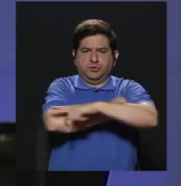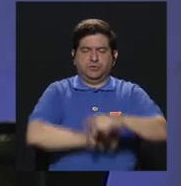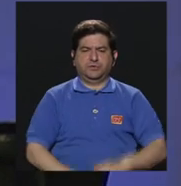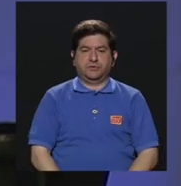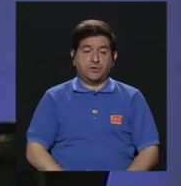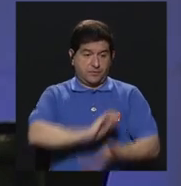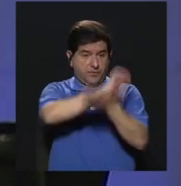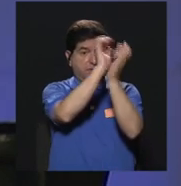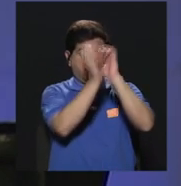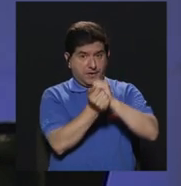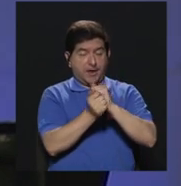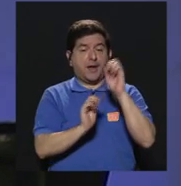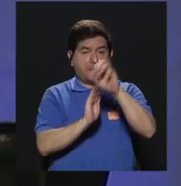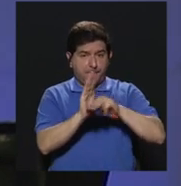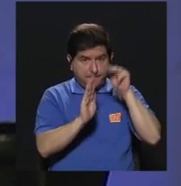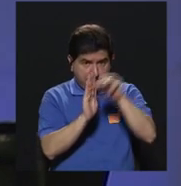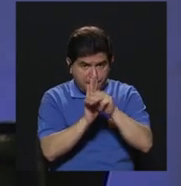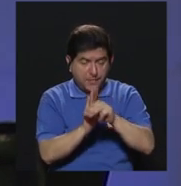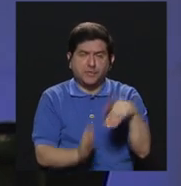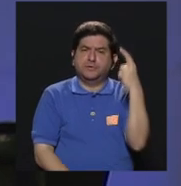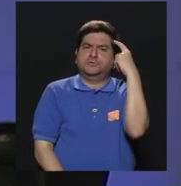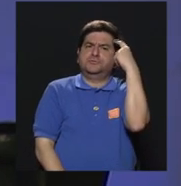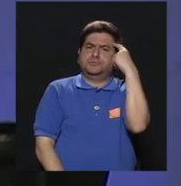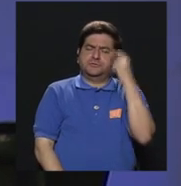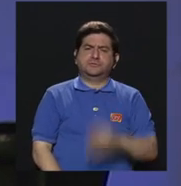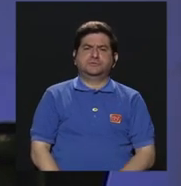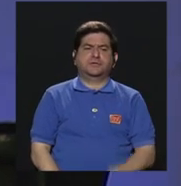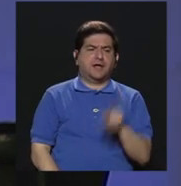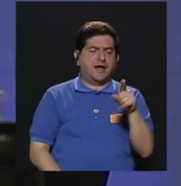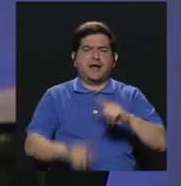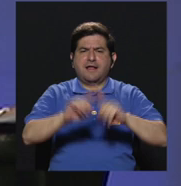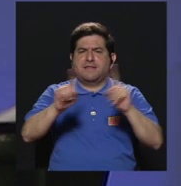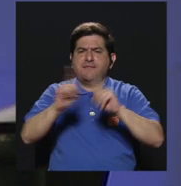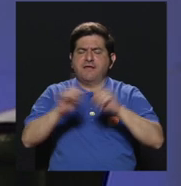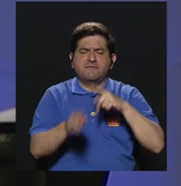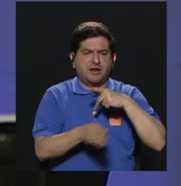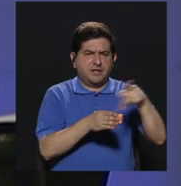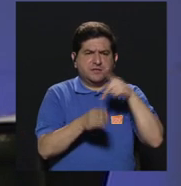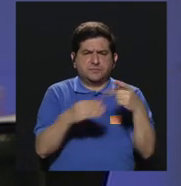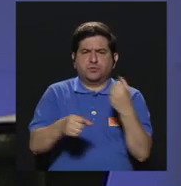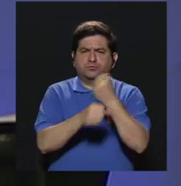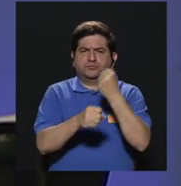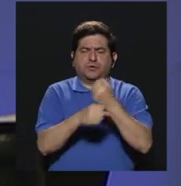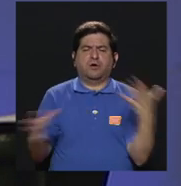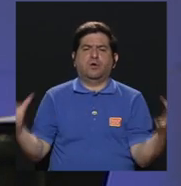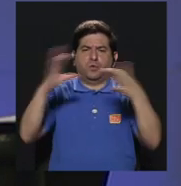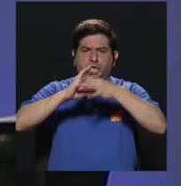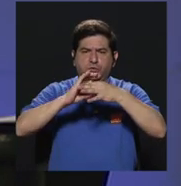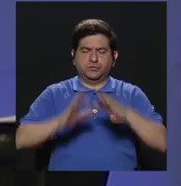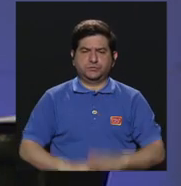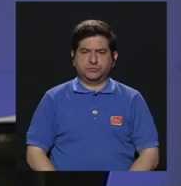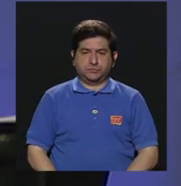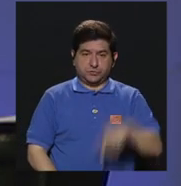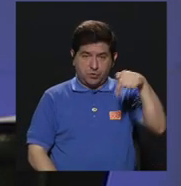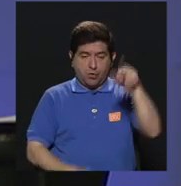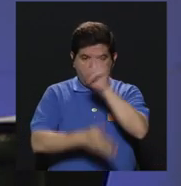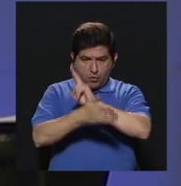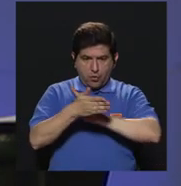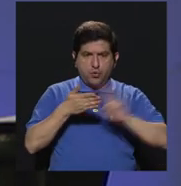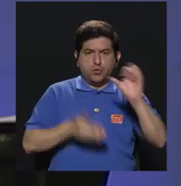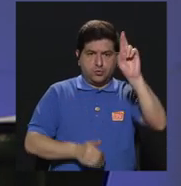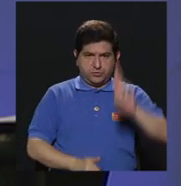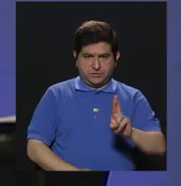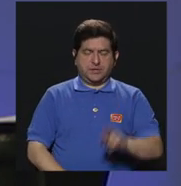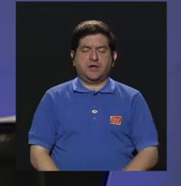con cambios curriculares tendientes a la inter- y transdisciplinariedad. Hoy la Universidad de Costa Rica y